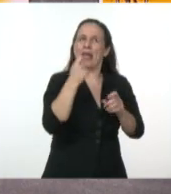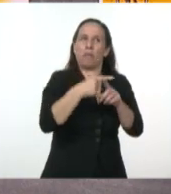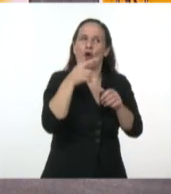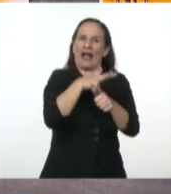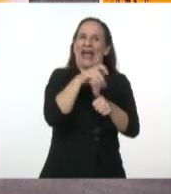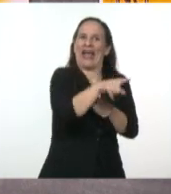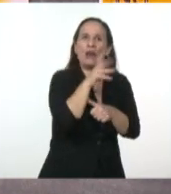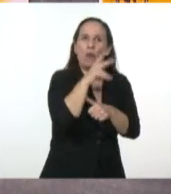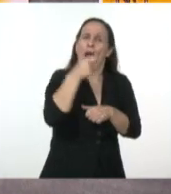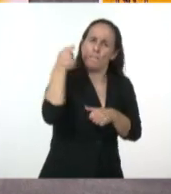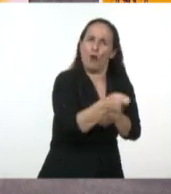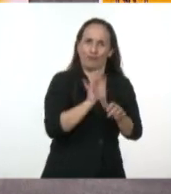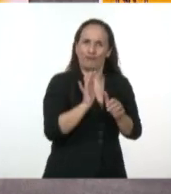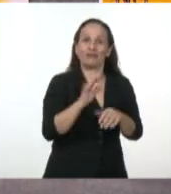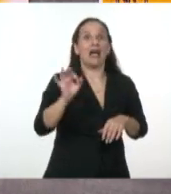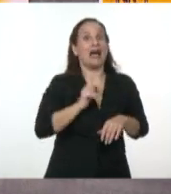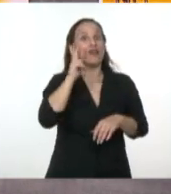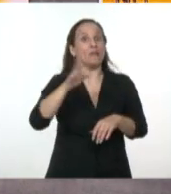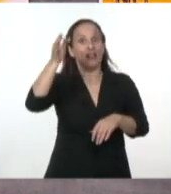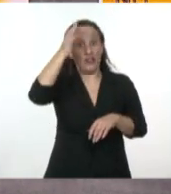el 2012 se crea la ley